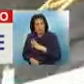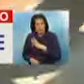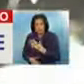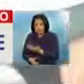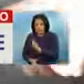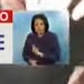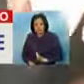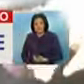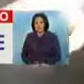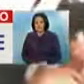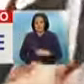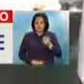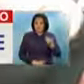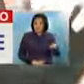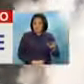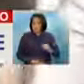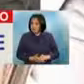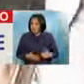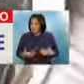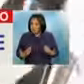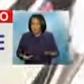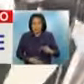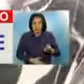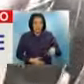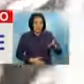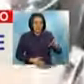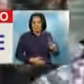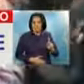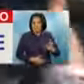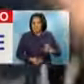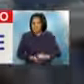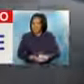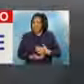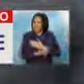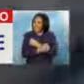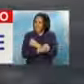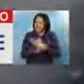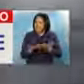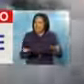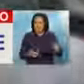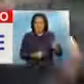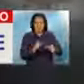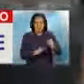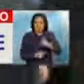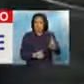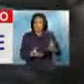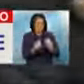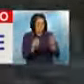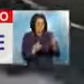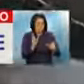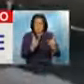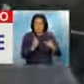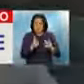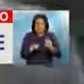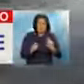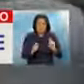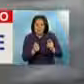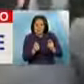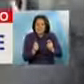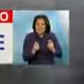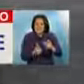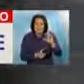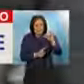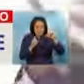presidente. Con este gesto de espontaneidad, Pedro Pablo Kuczynski se ganó el cariño del público. Decenas de personas trataban de conseguir